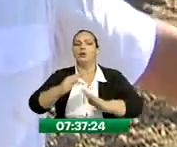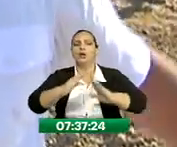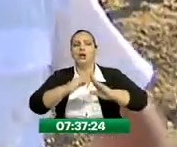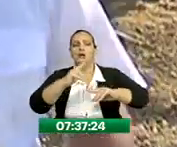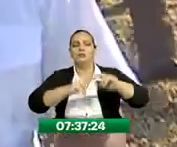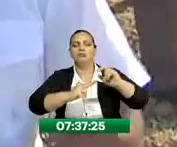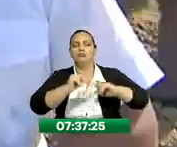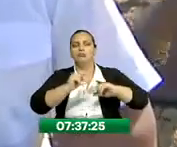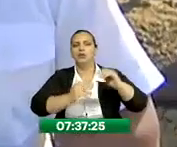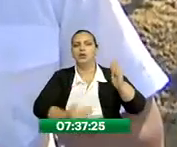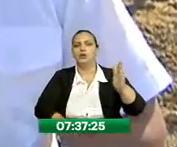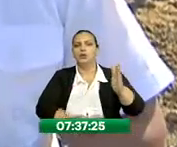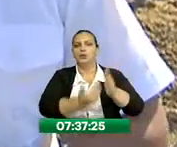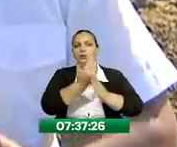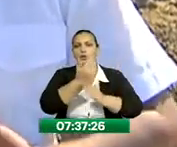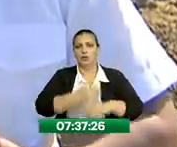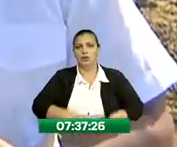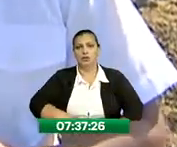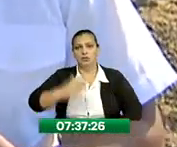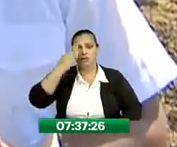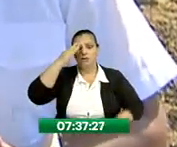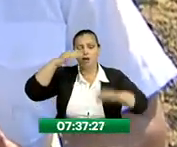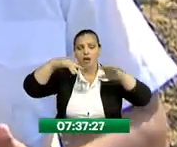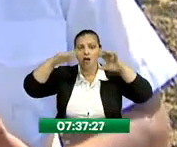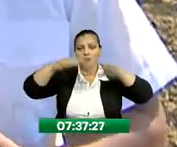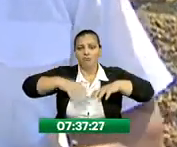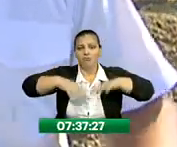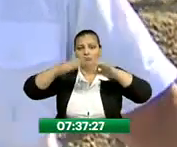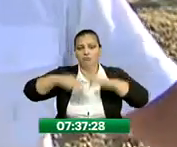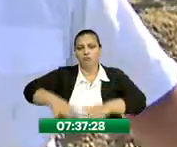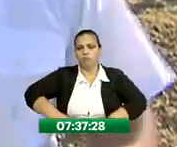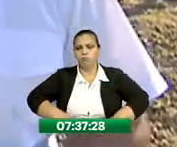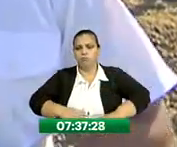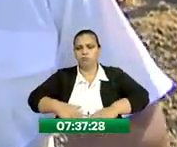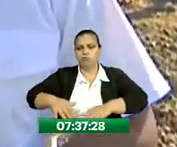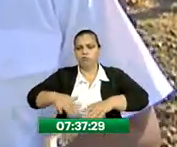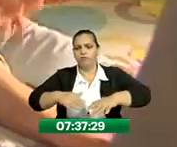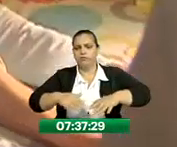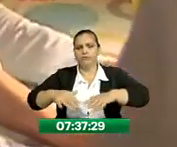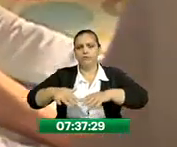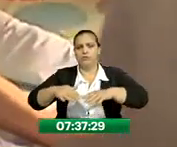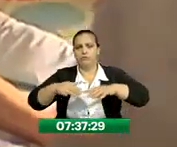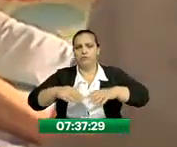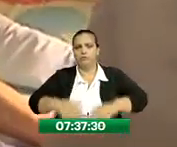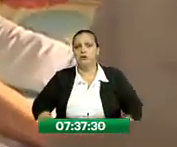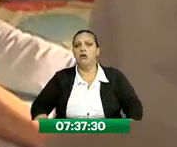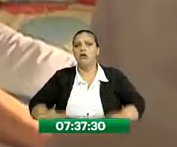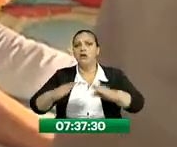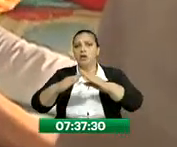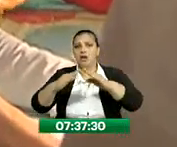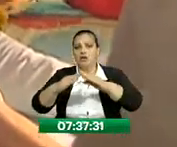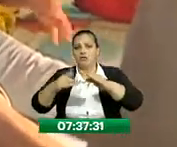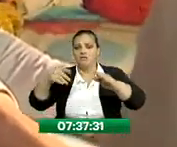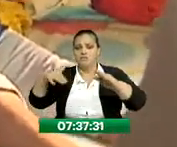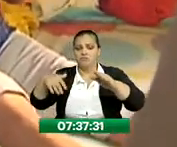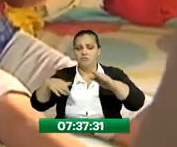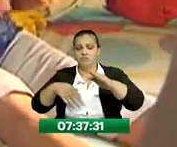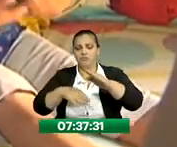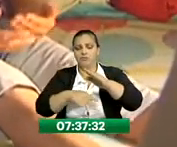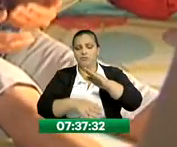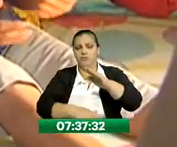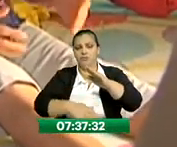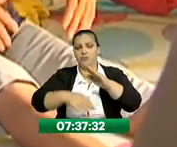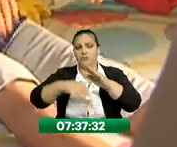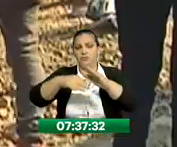se anega, en época invernal ella tiene que salir a las calles aquí a hacer su a acampar. Incluso en la... Tenía fracturada el